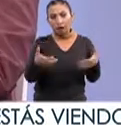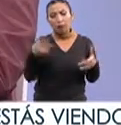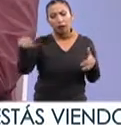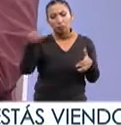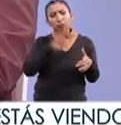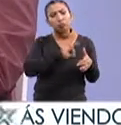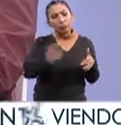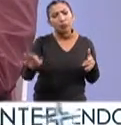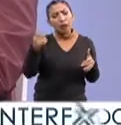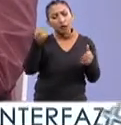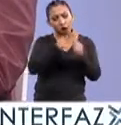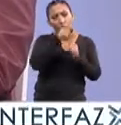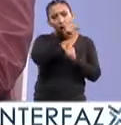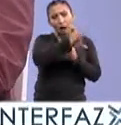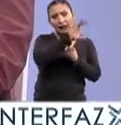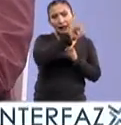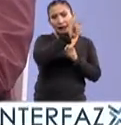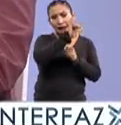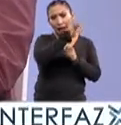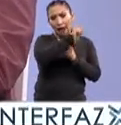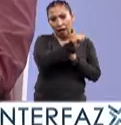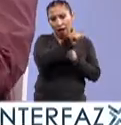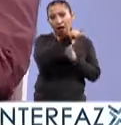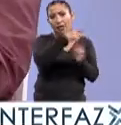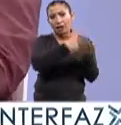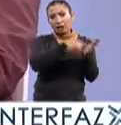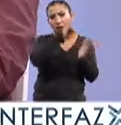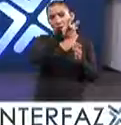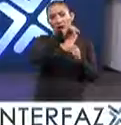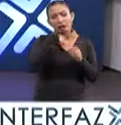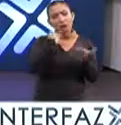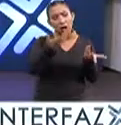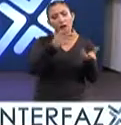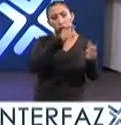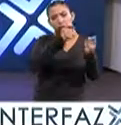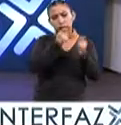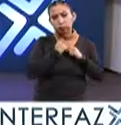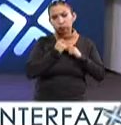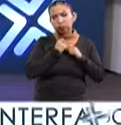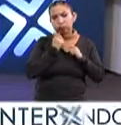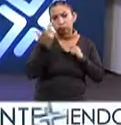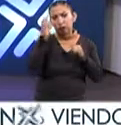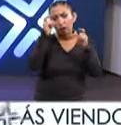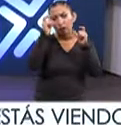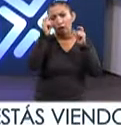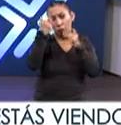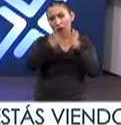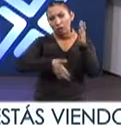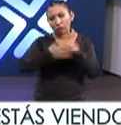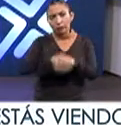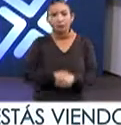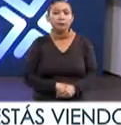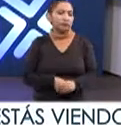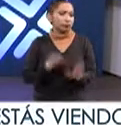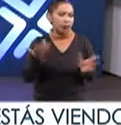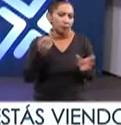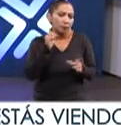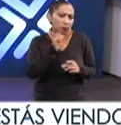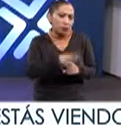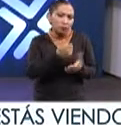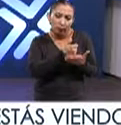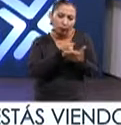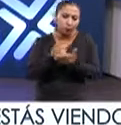con posibilidades a través de la clínica que tenemos ahí en el instituto de sí obtener anteojos a bajo costo. Todo esto